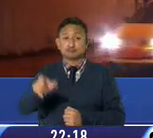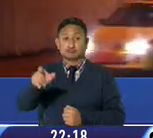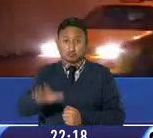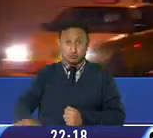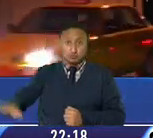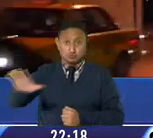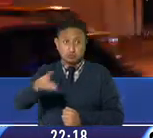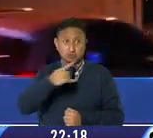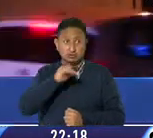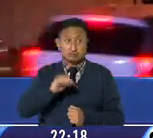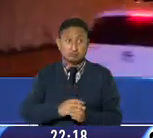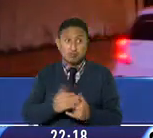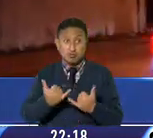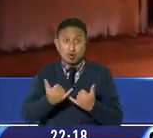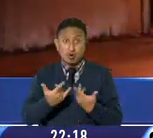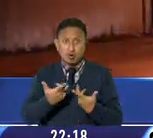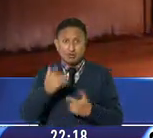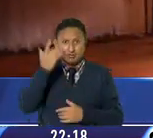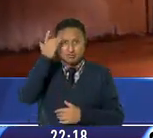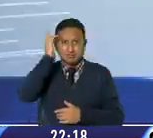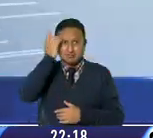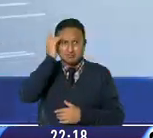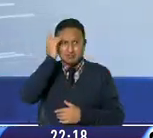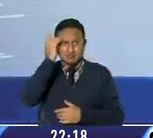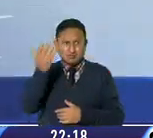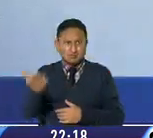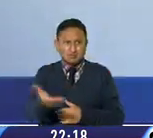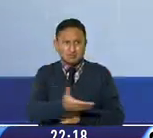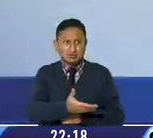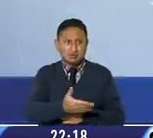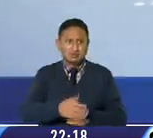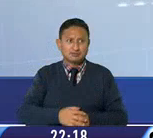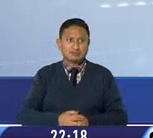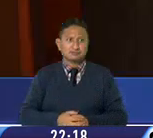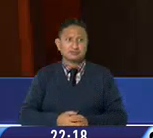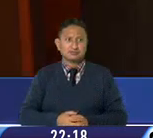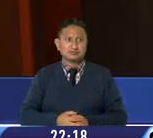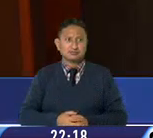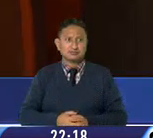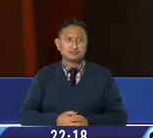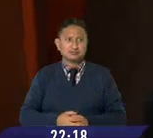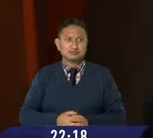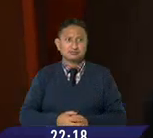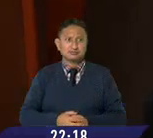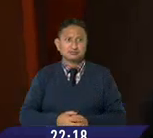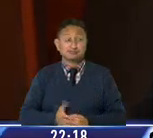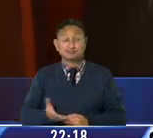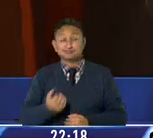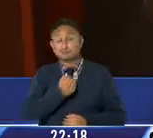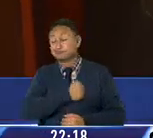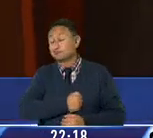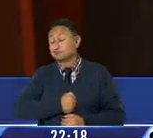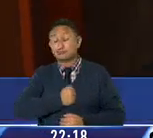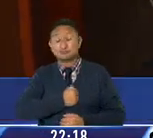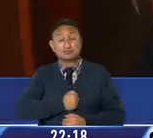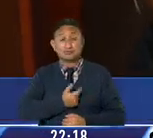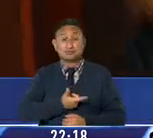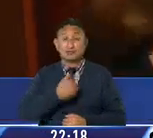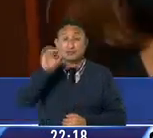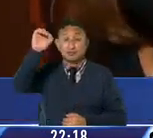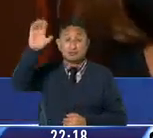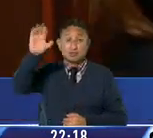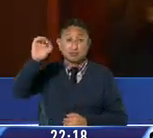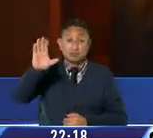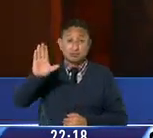dicen sentirse consternados por lo que está sucediendo. Lamentablemente está terrible. En los semáforos, en las